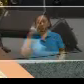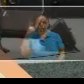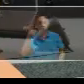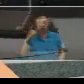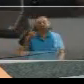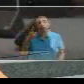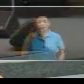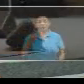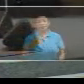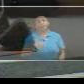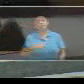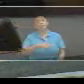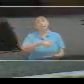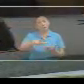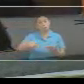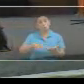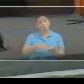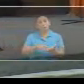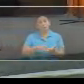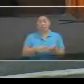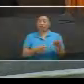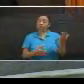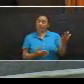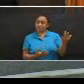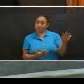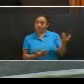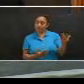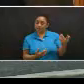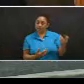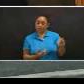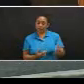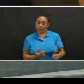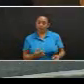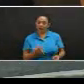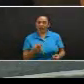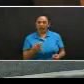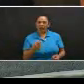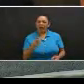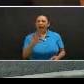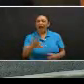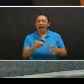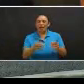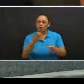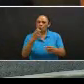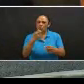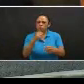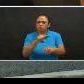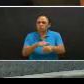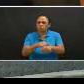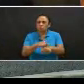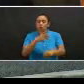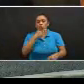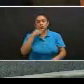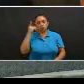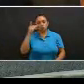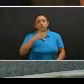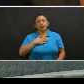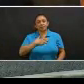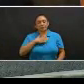en vez de estar esperando algo duro, Dios me habla con